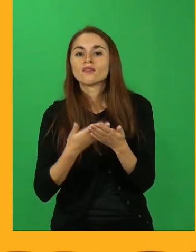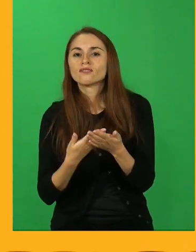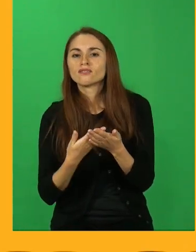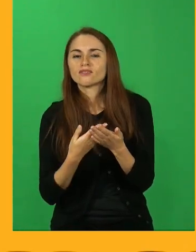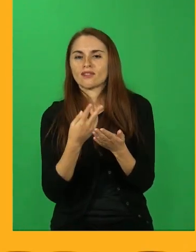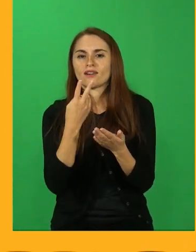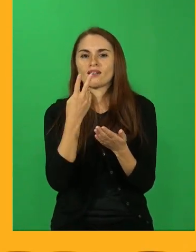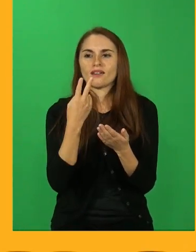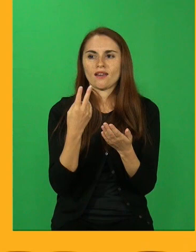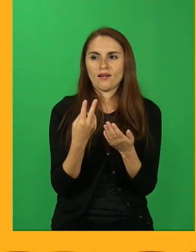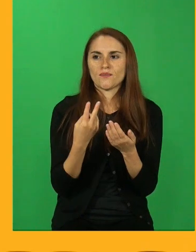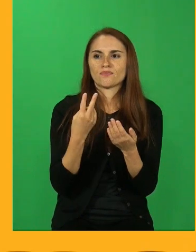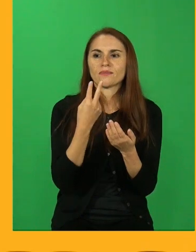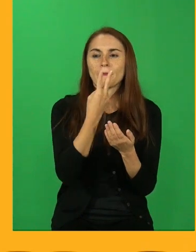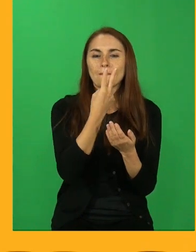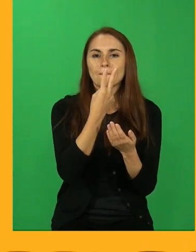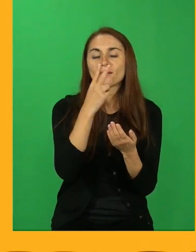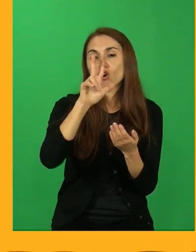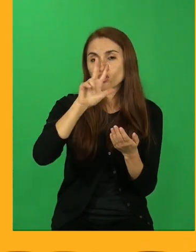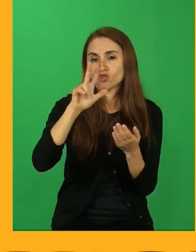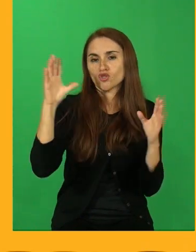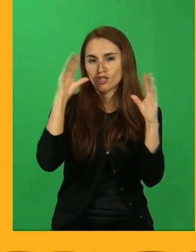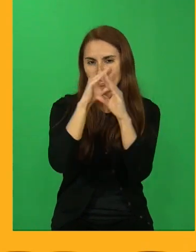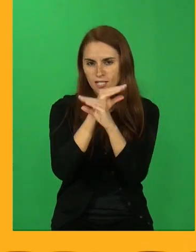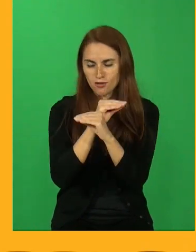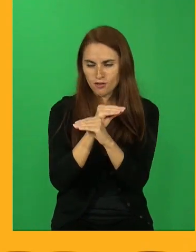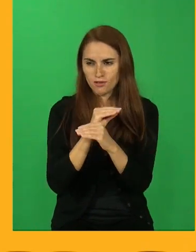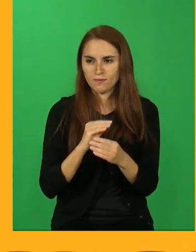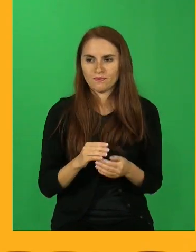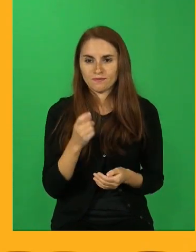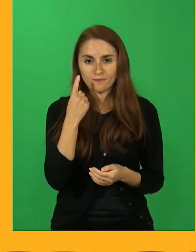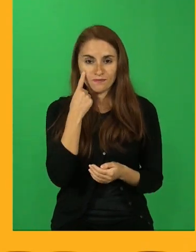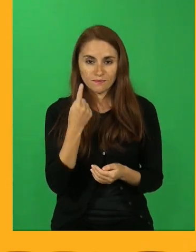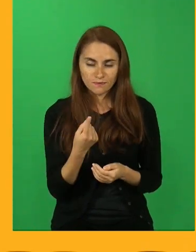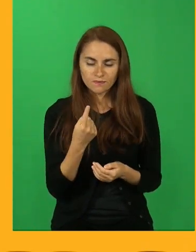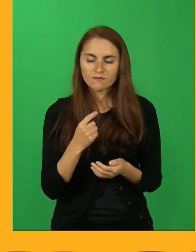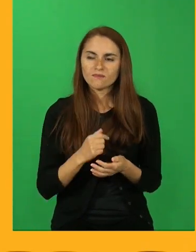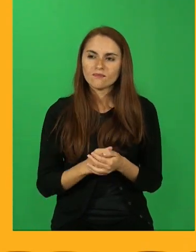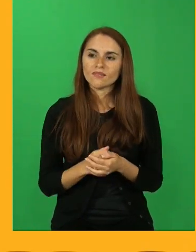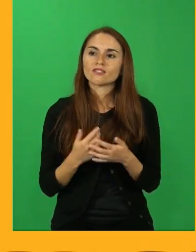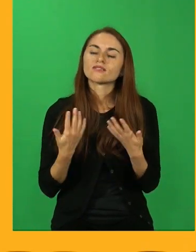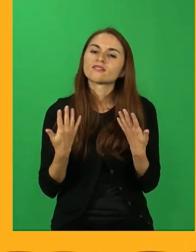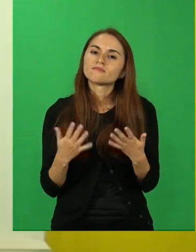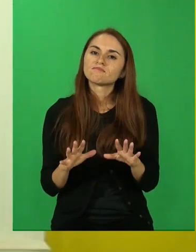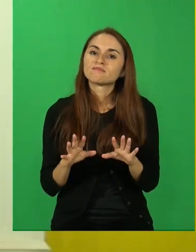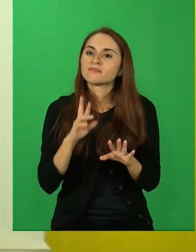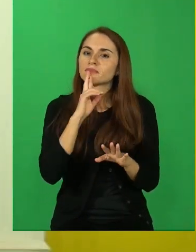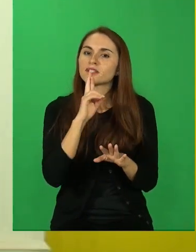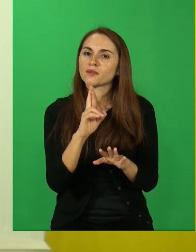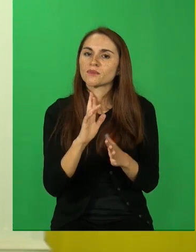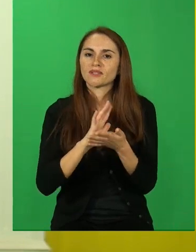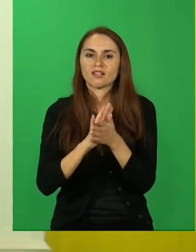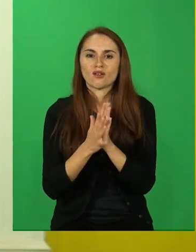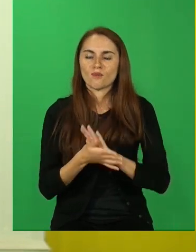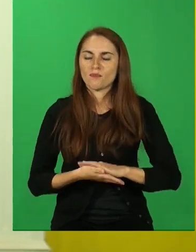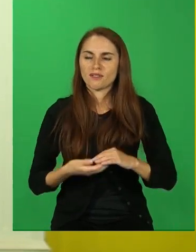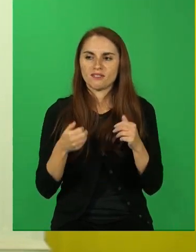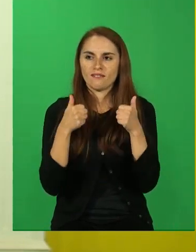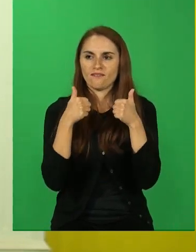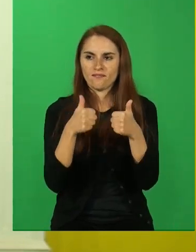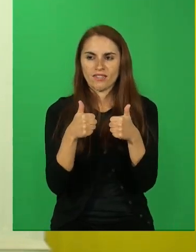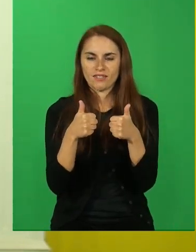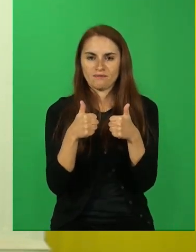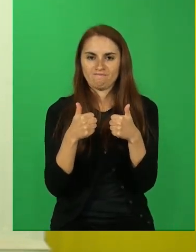noche o 20, ¿no es cierto?, horas. Y ahí ya terminamos de resolver nuestro